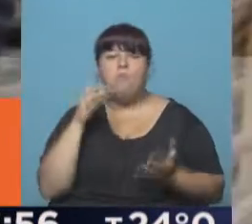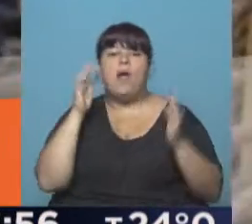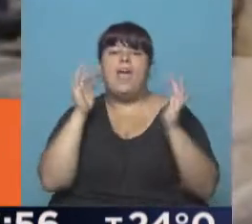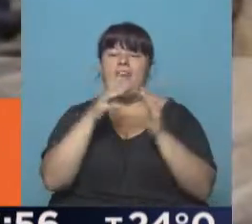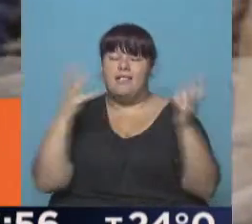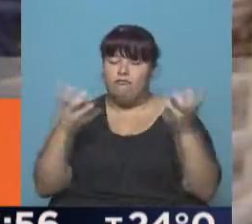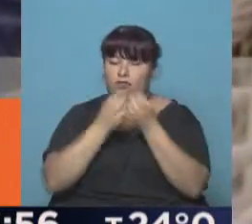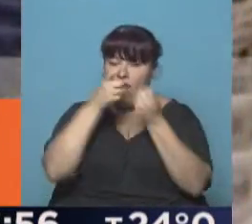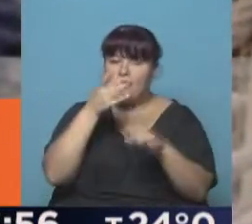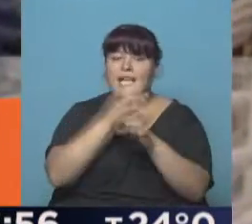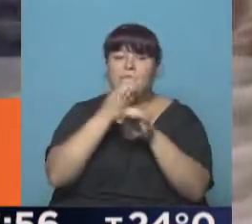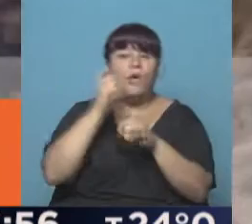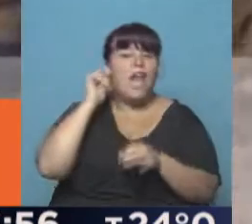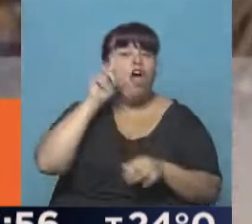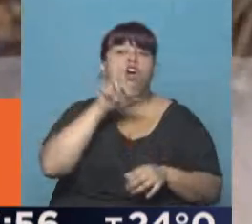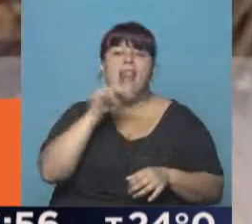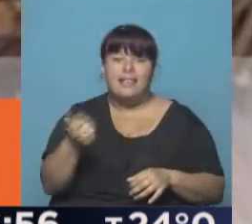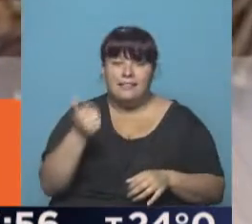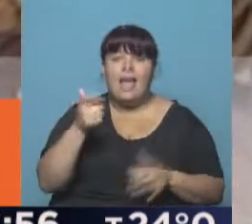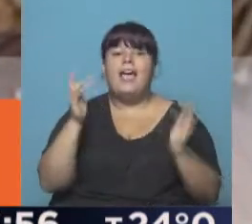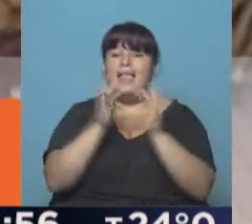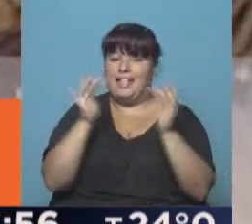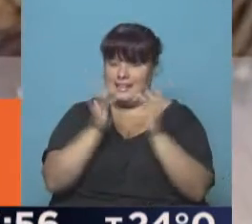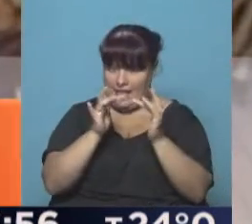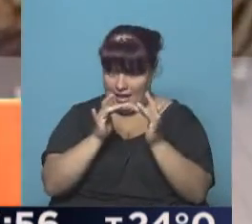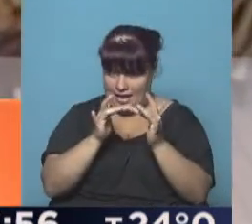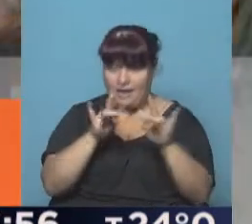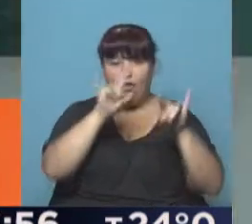con la Fundación Escuela Goleta Bicentenario a la página web